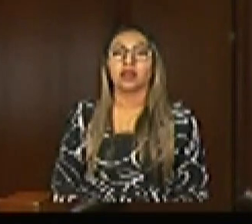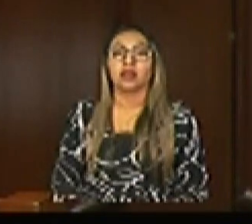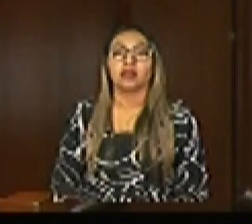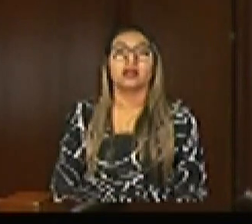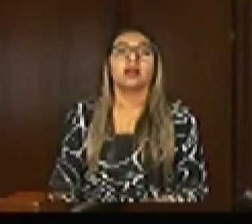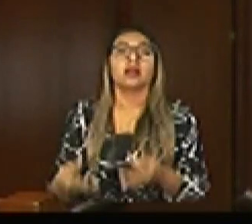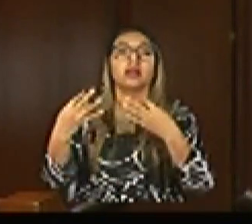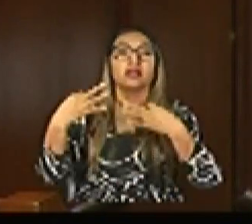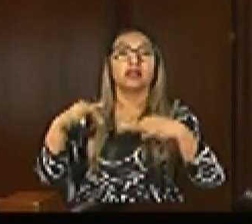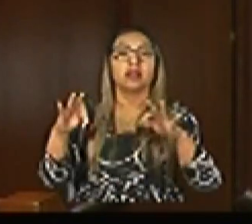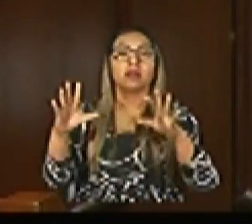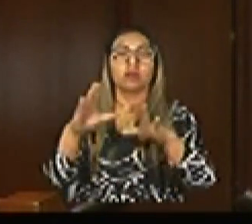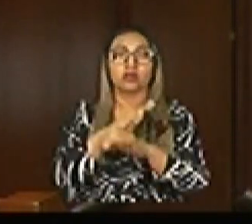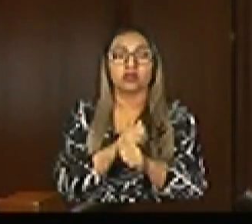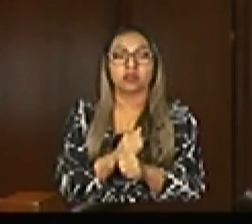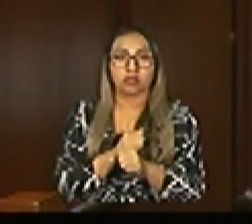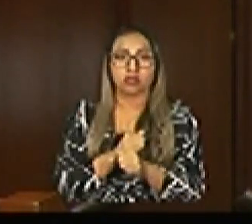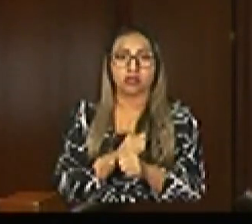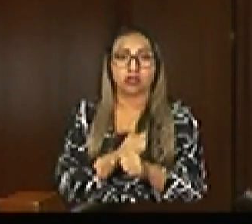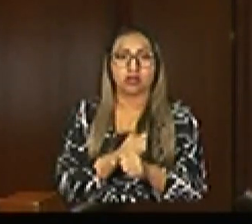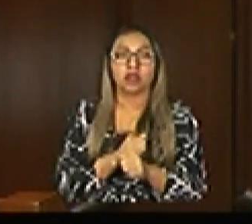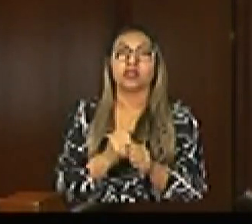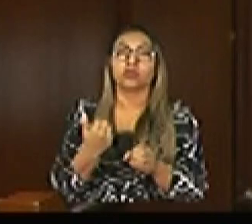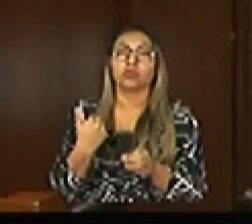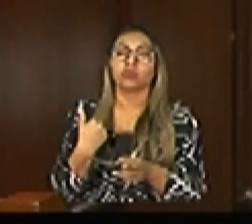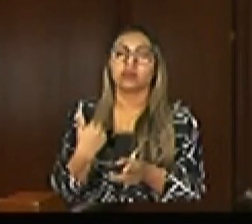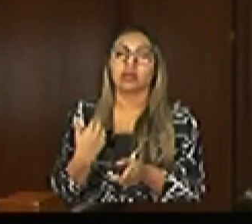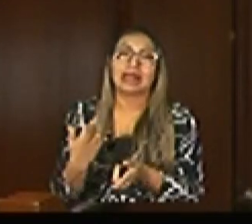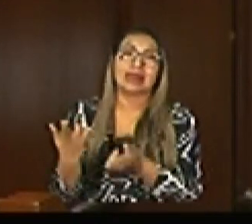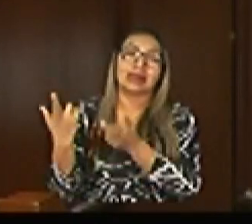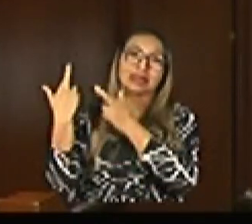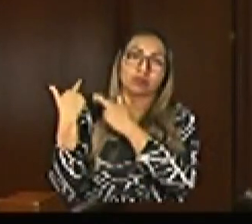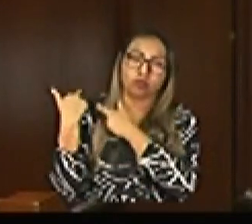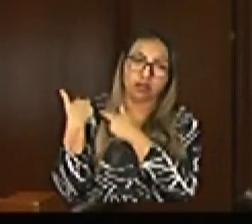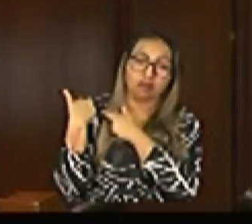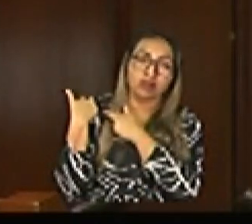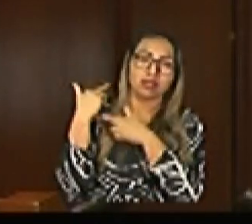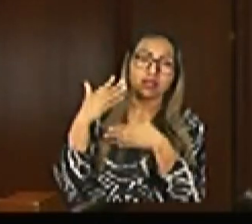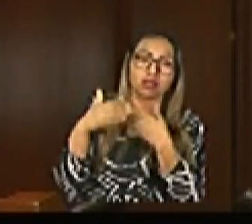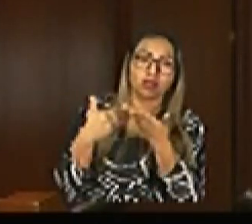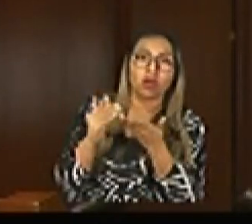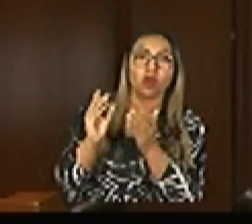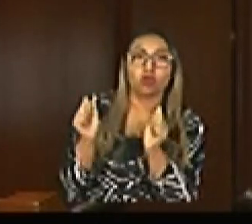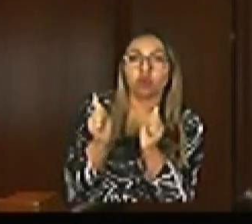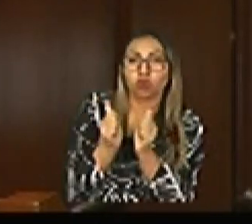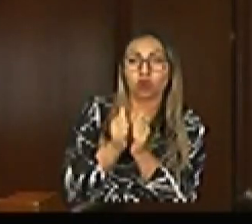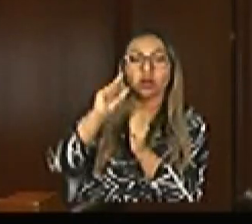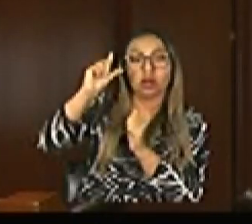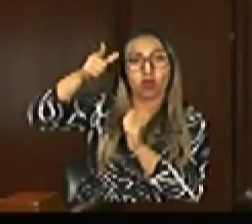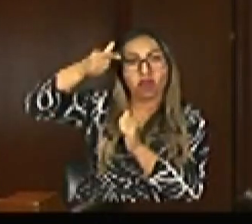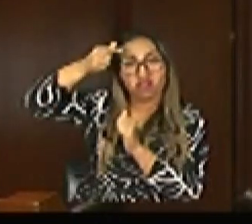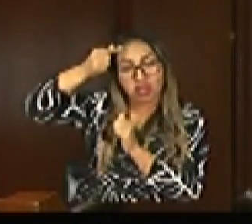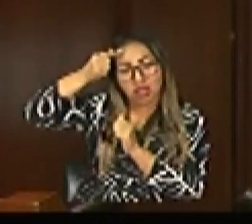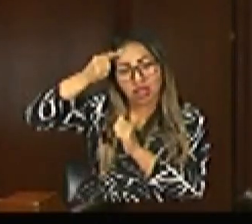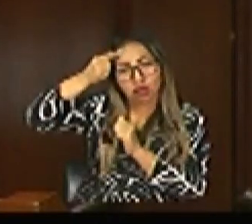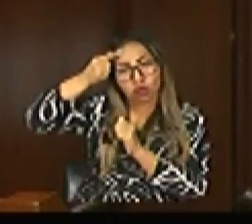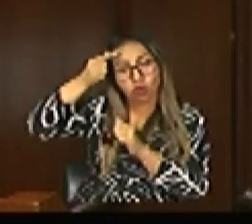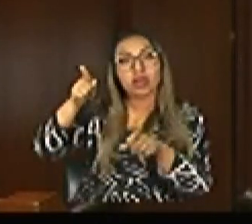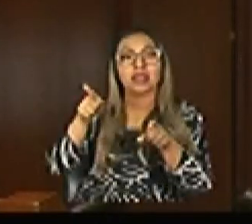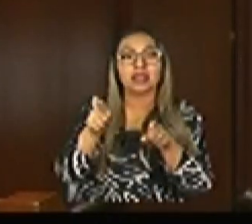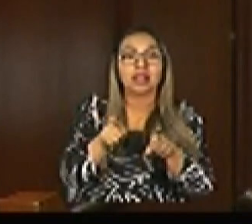el presupuesto de la Nación es una responsabilidad compartida entre el órgano ejecutivo y esta honorable